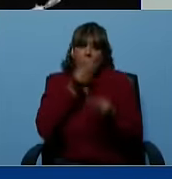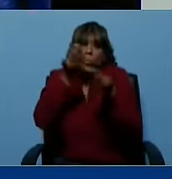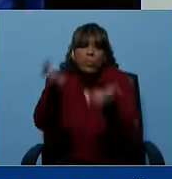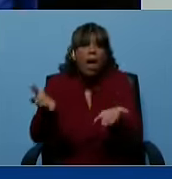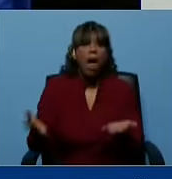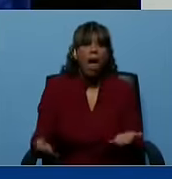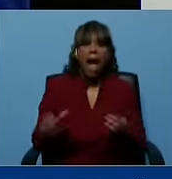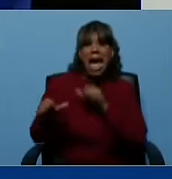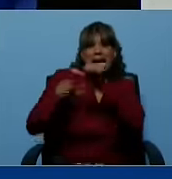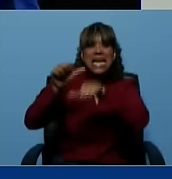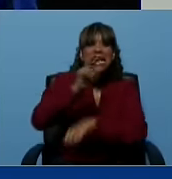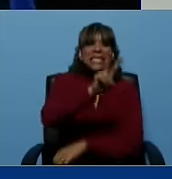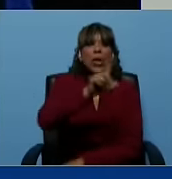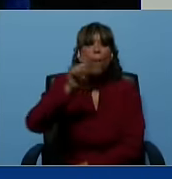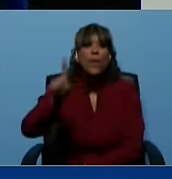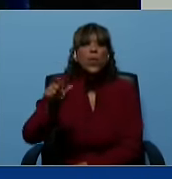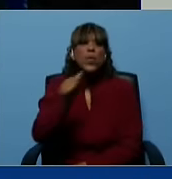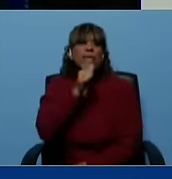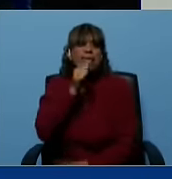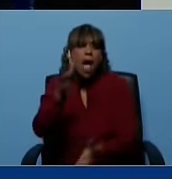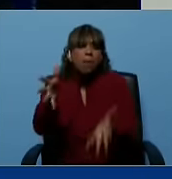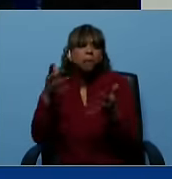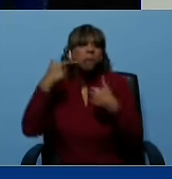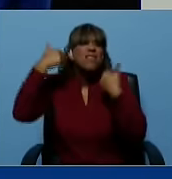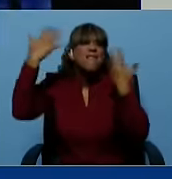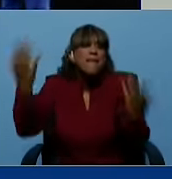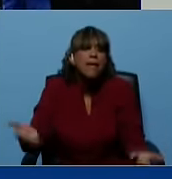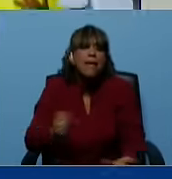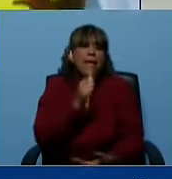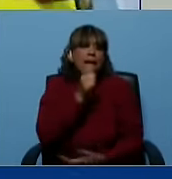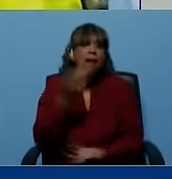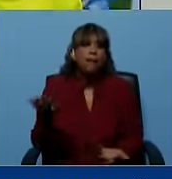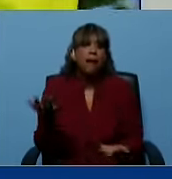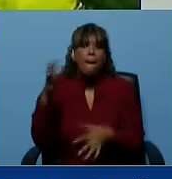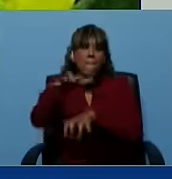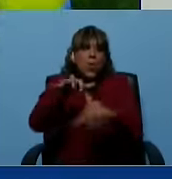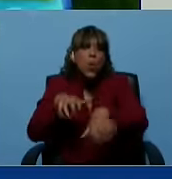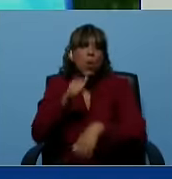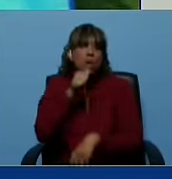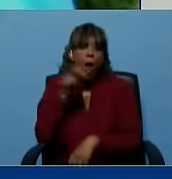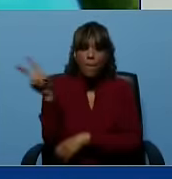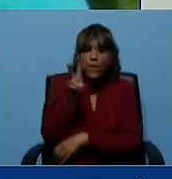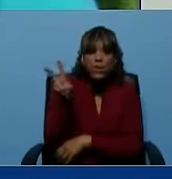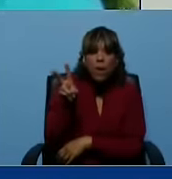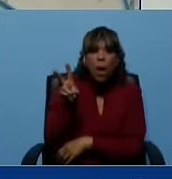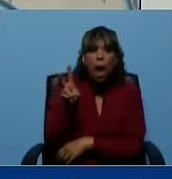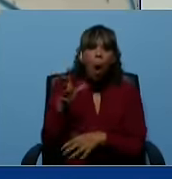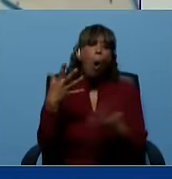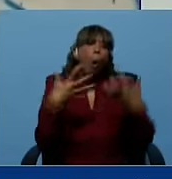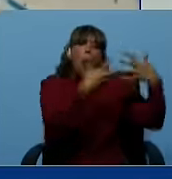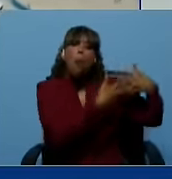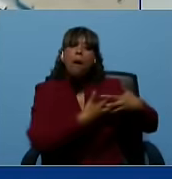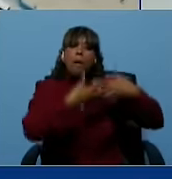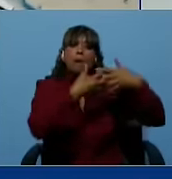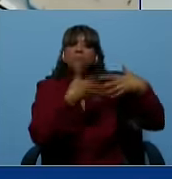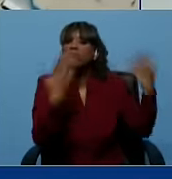El siglo XXI, ¿quién será dueño de Venezuela? ¿Los venezolanos o los gringos?